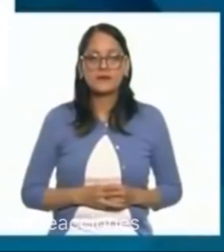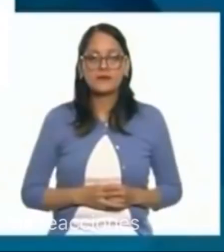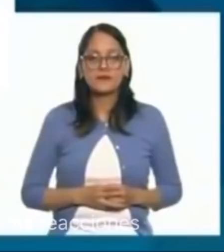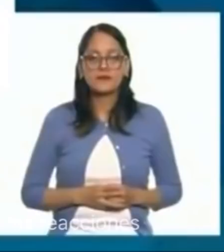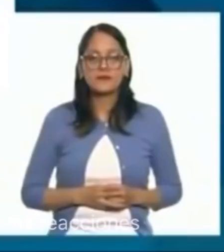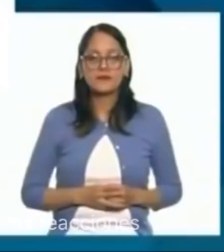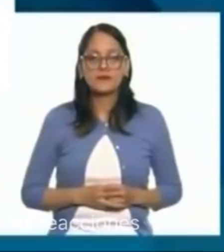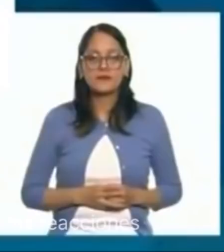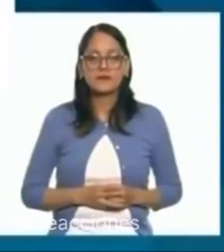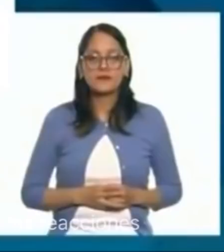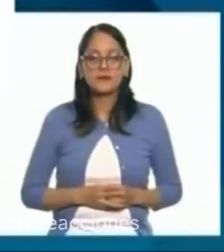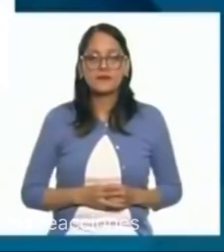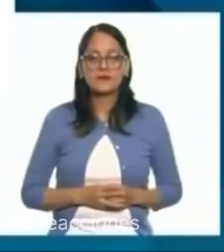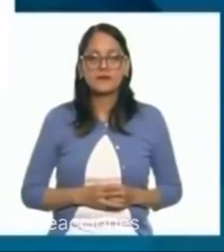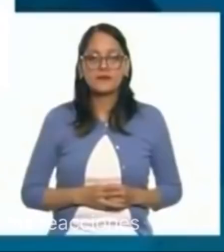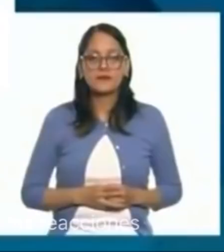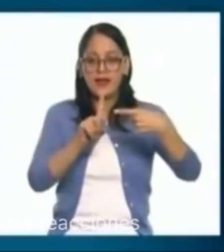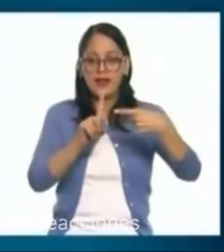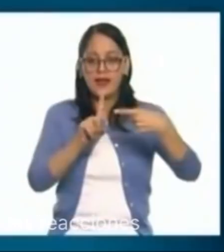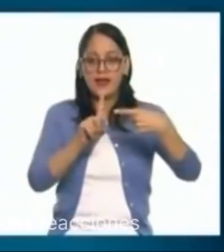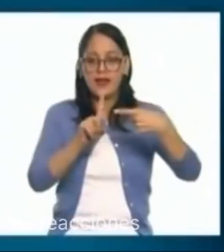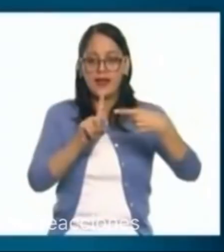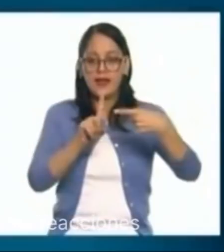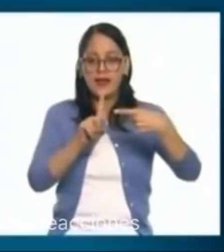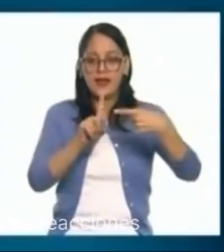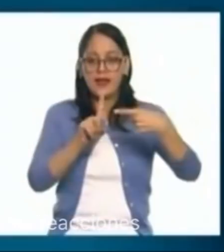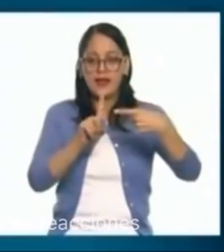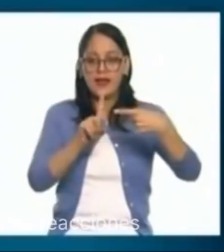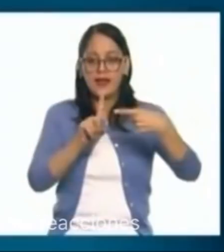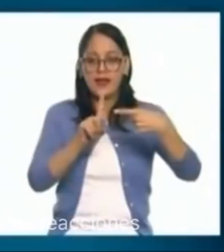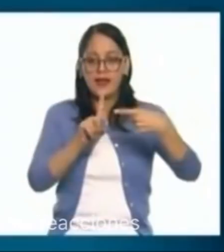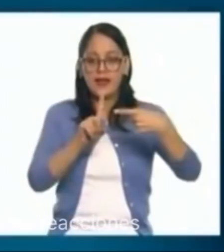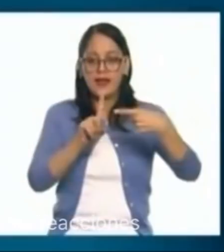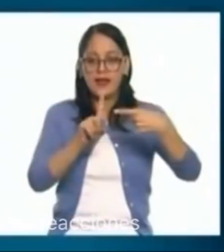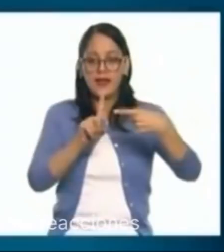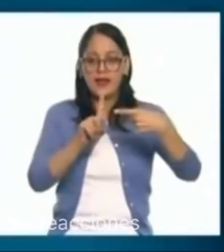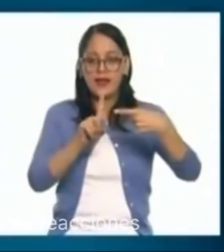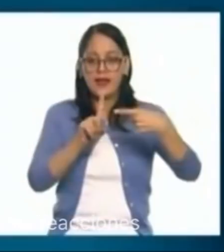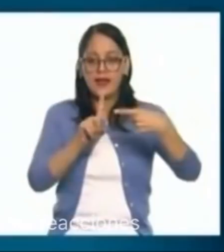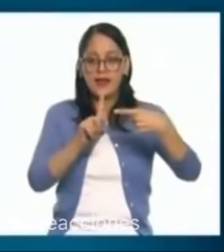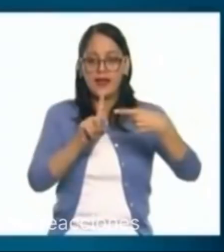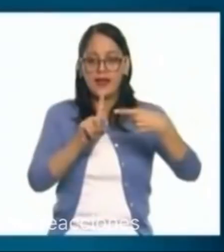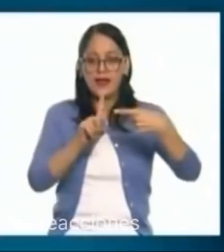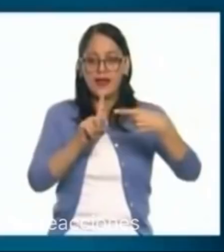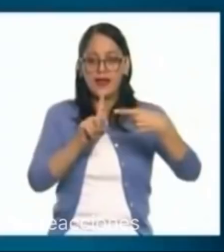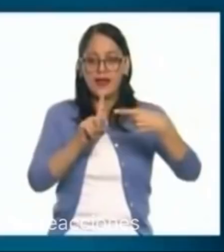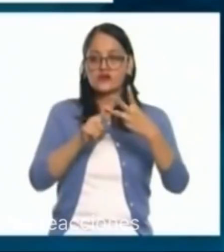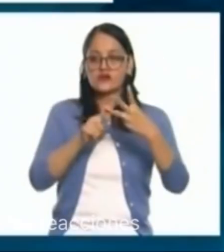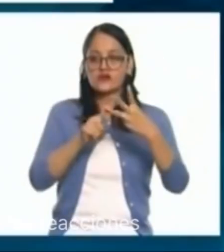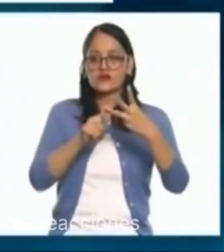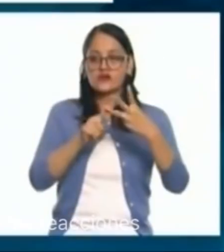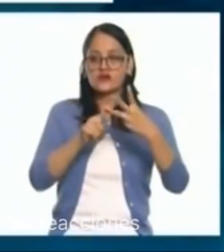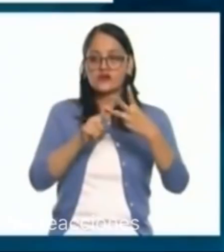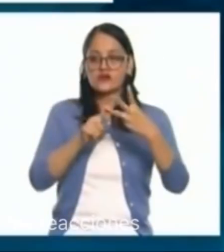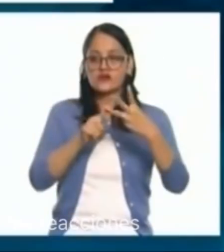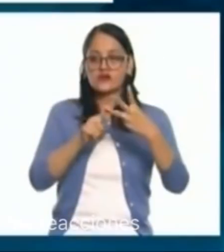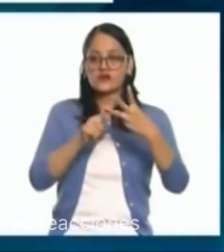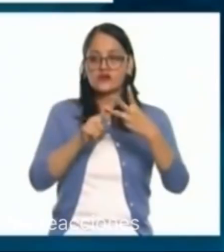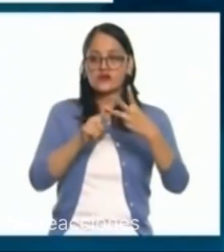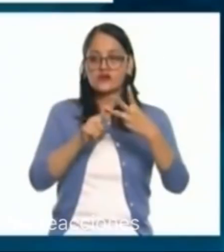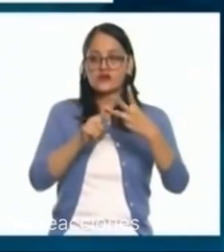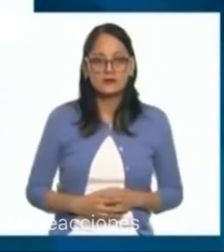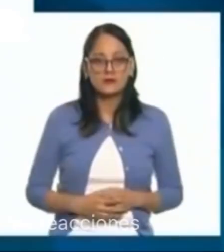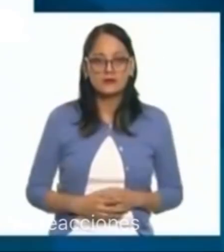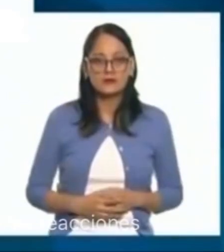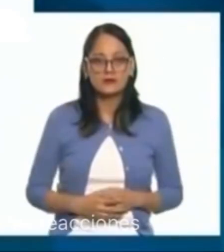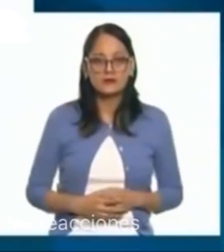y por favor vayan pensando en algún ejemplo que hayan vivido en la escuela en el que esté presente este tipo de violencia. Tenemos tres tipos de violencia: de